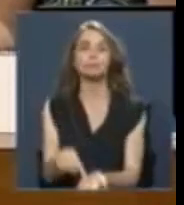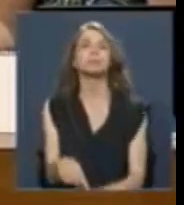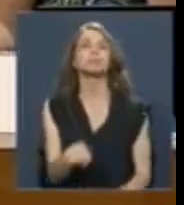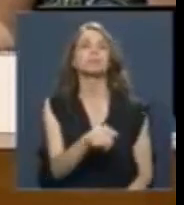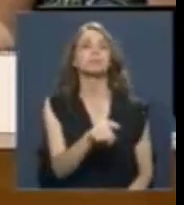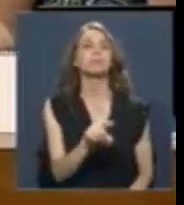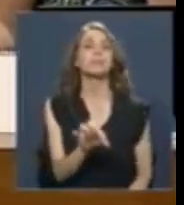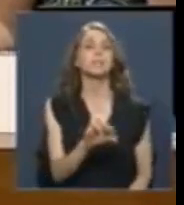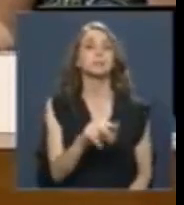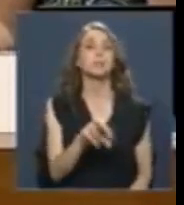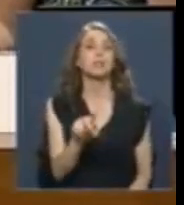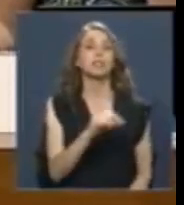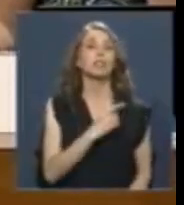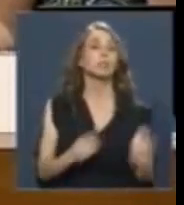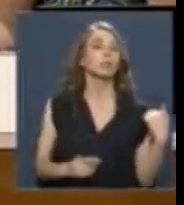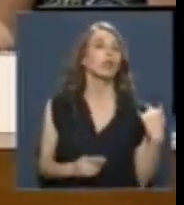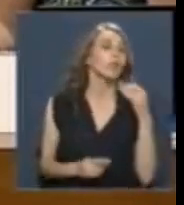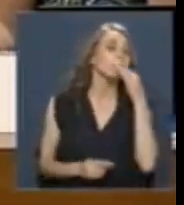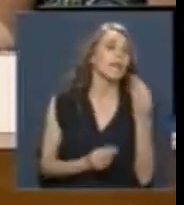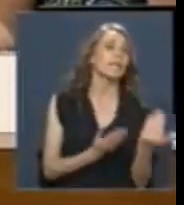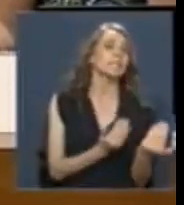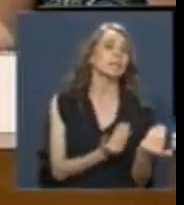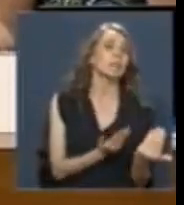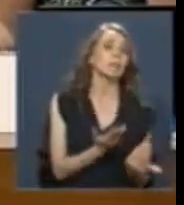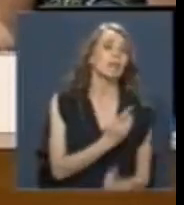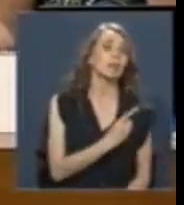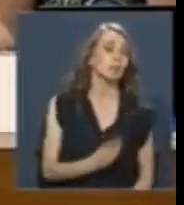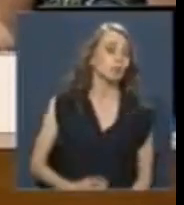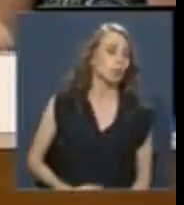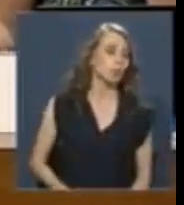Diputado Espinosa. Estamos esperando.